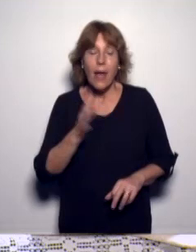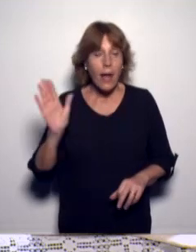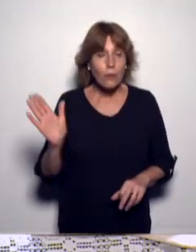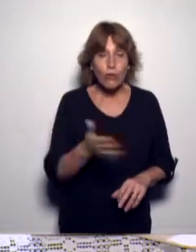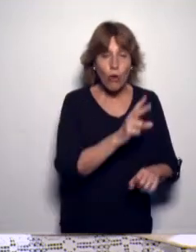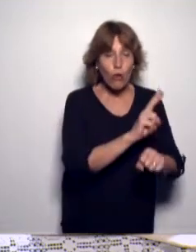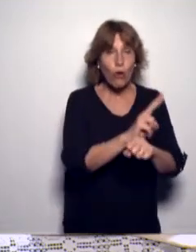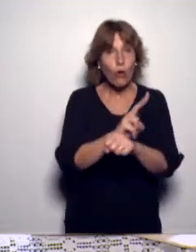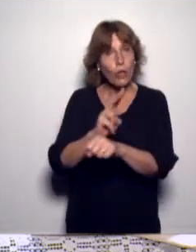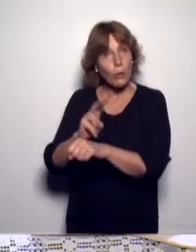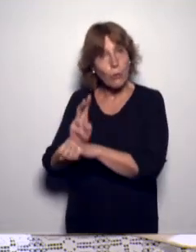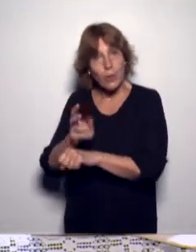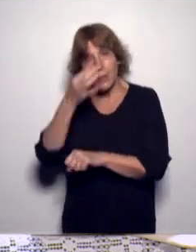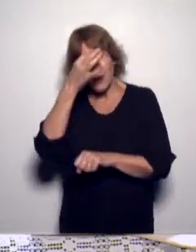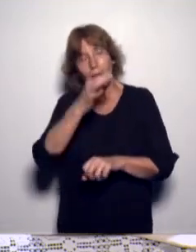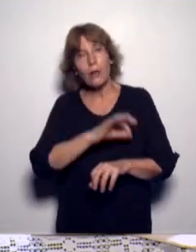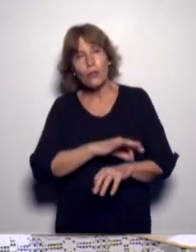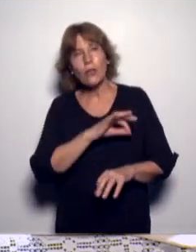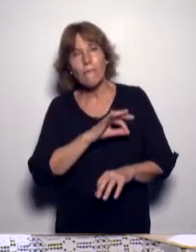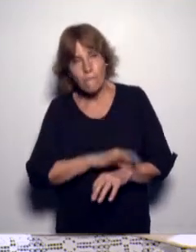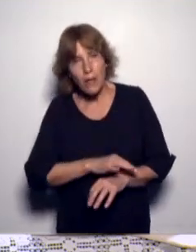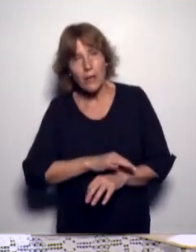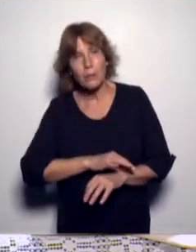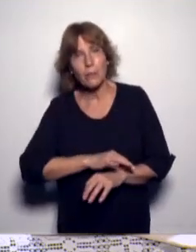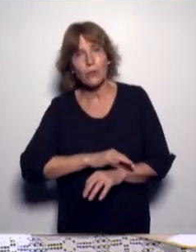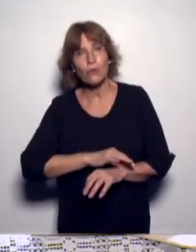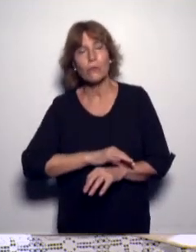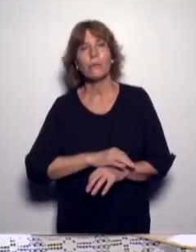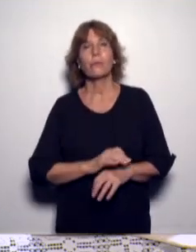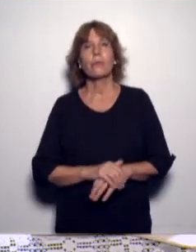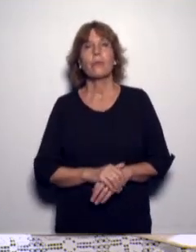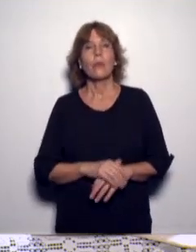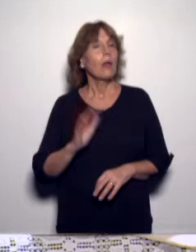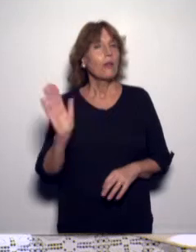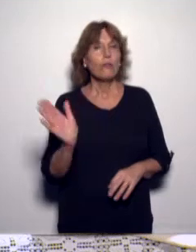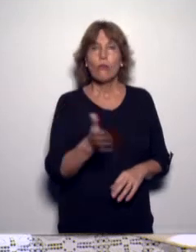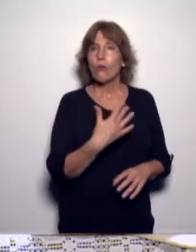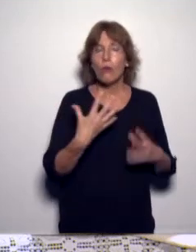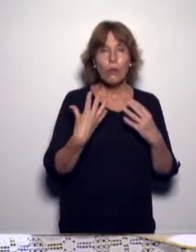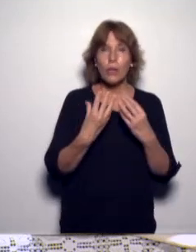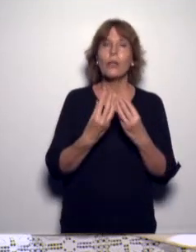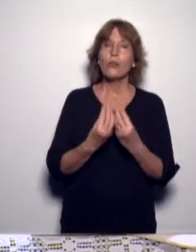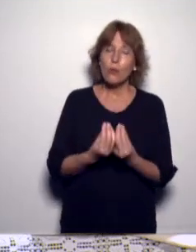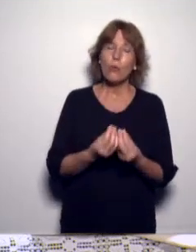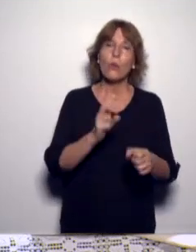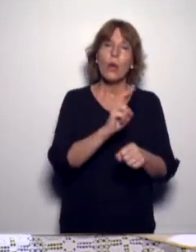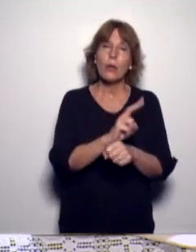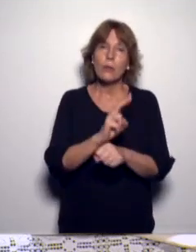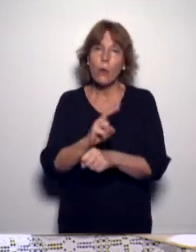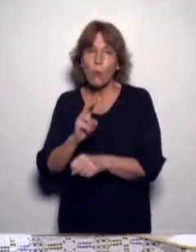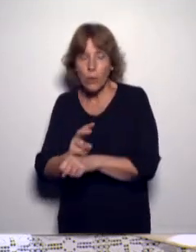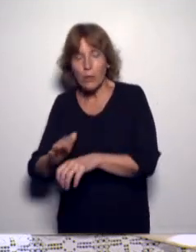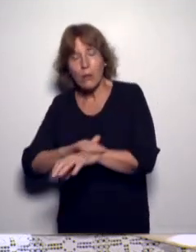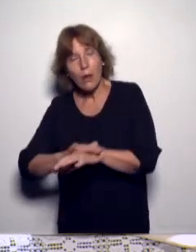están cuidando a los enfermos, todos los agentes de salud, todos aquellos que cuidan,